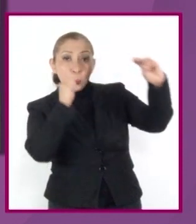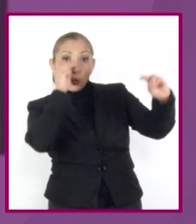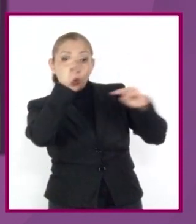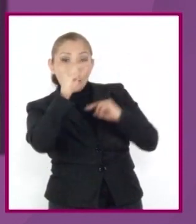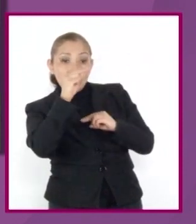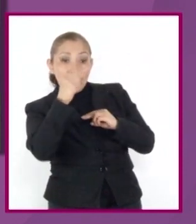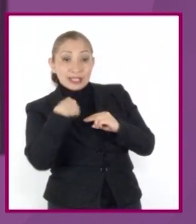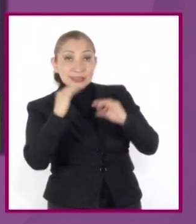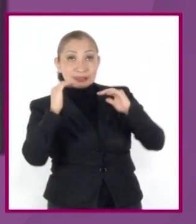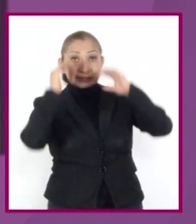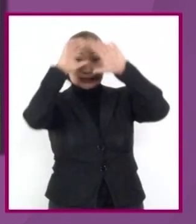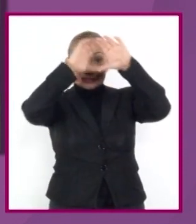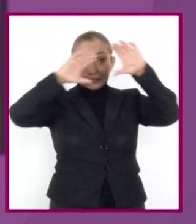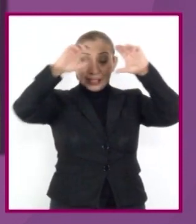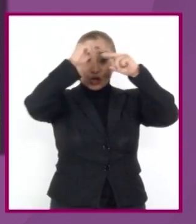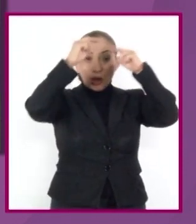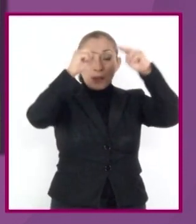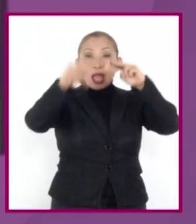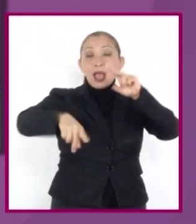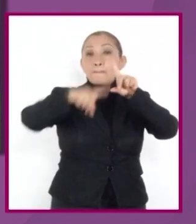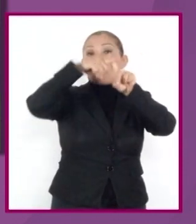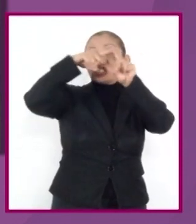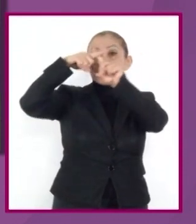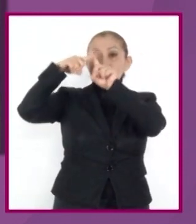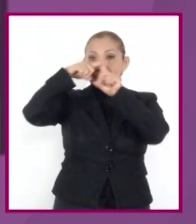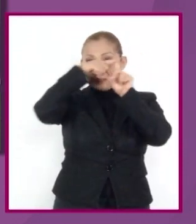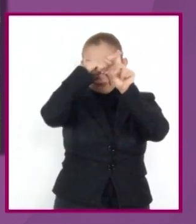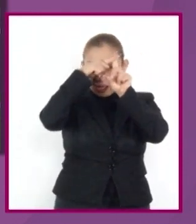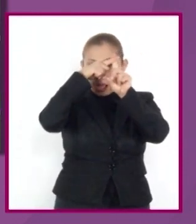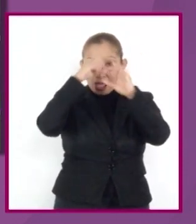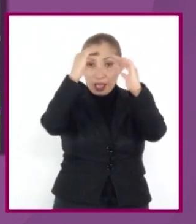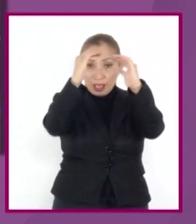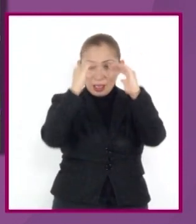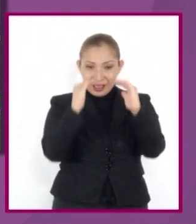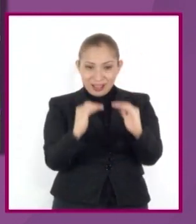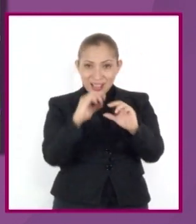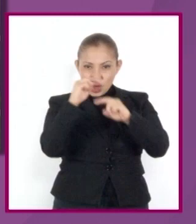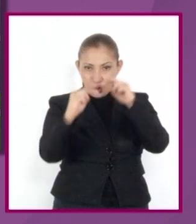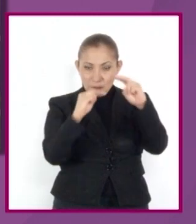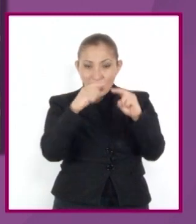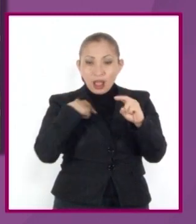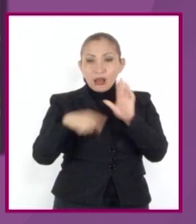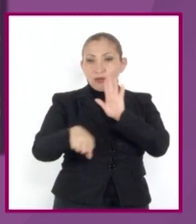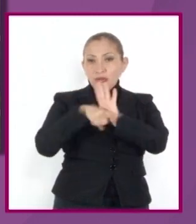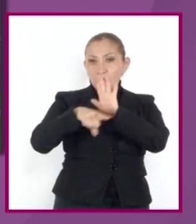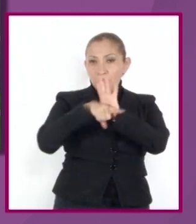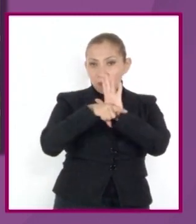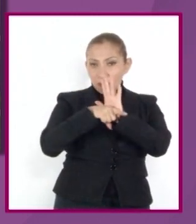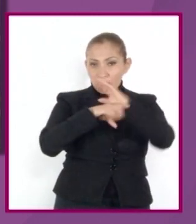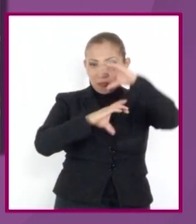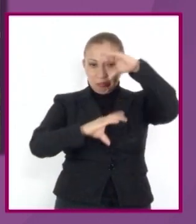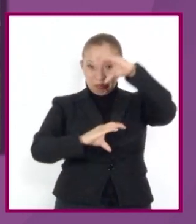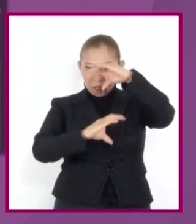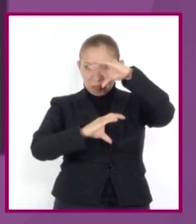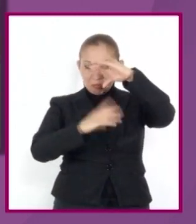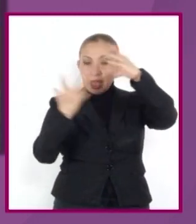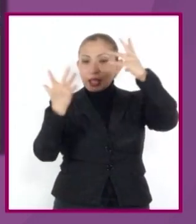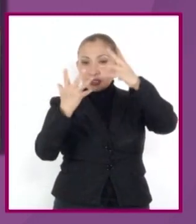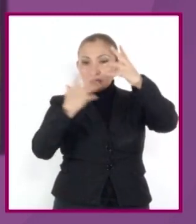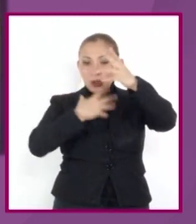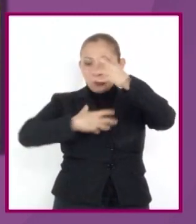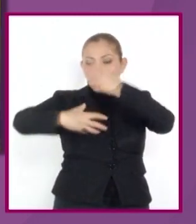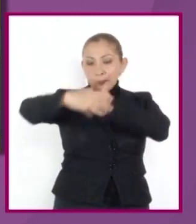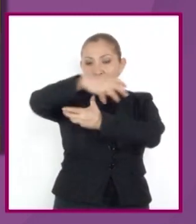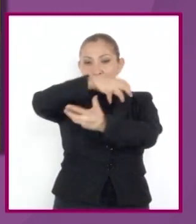La parte superior de una nube tiene cargas positivas, mientras que la parte inferior tiene cargas negativas, generando un